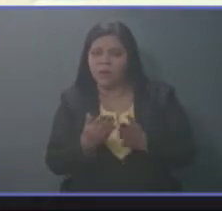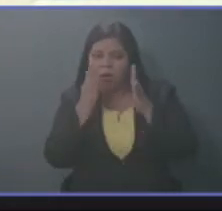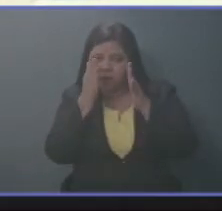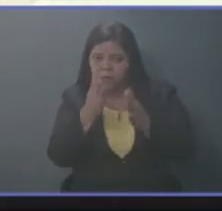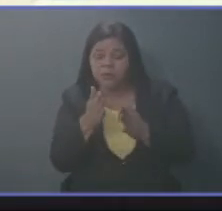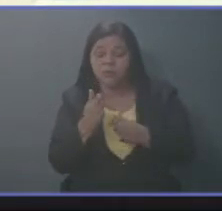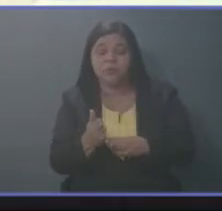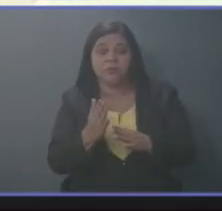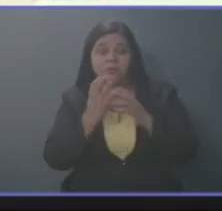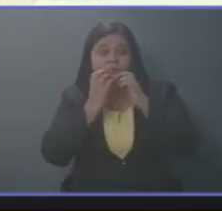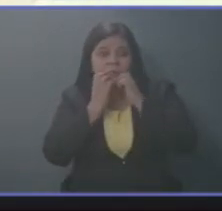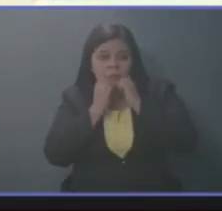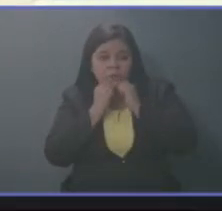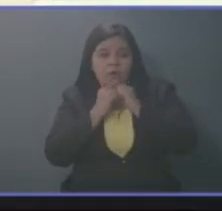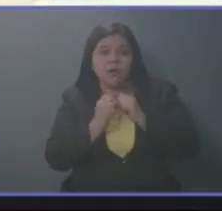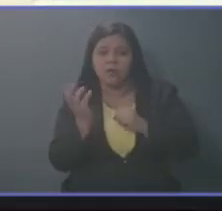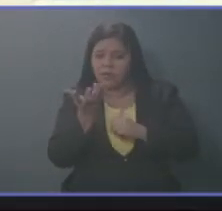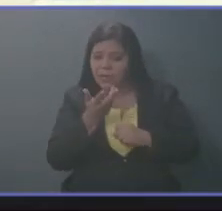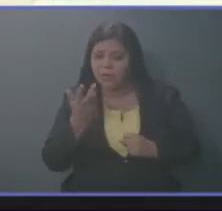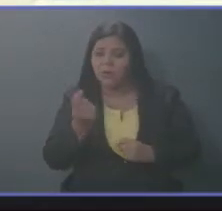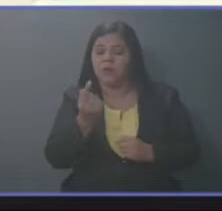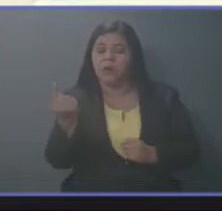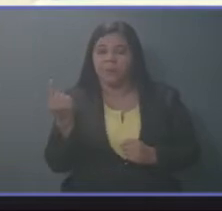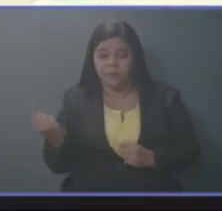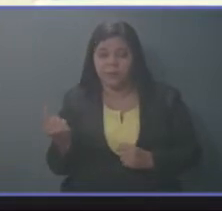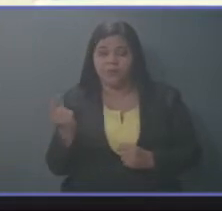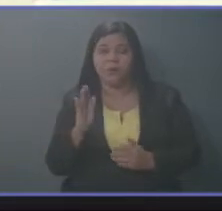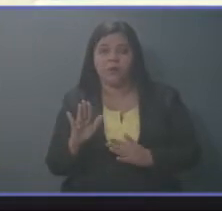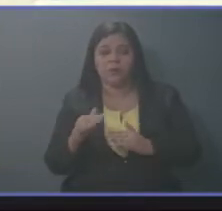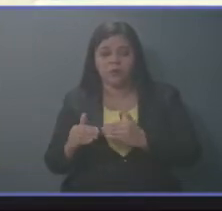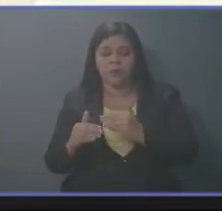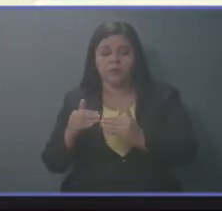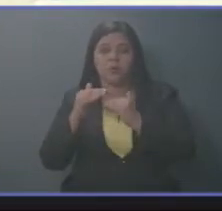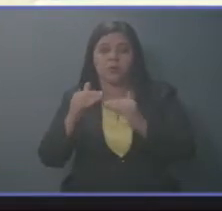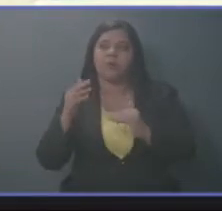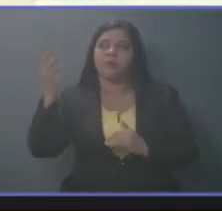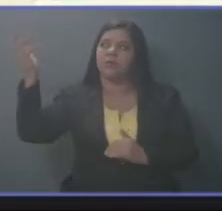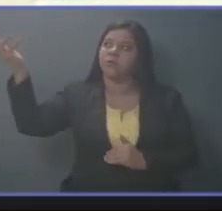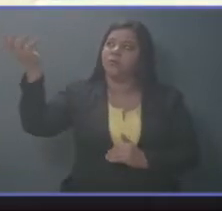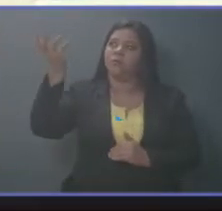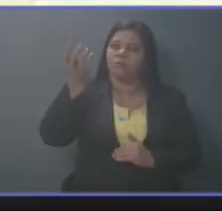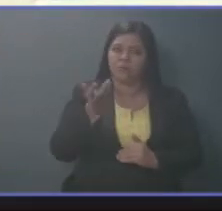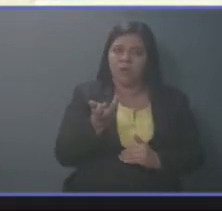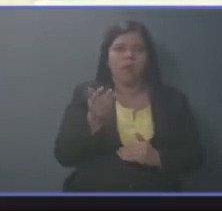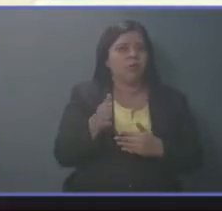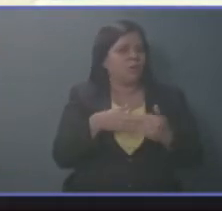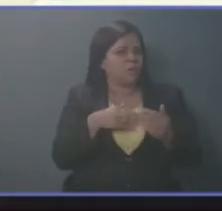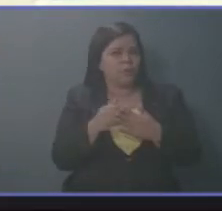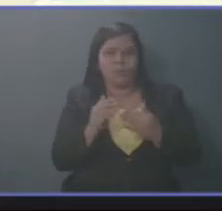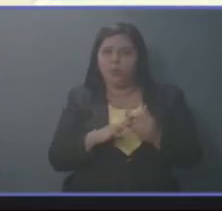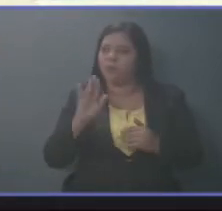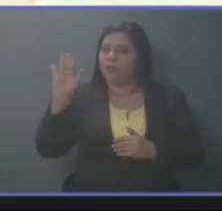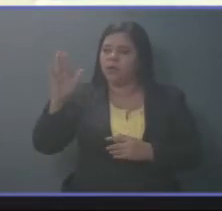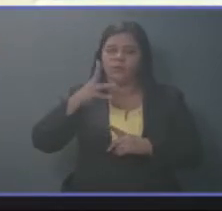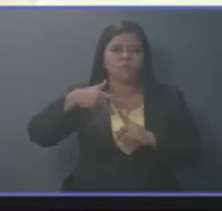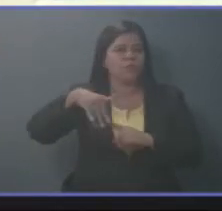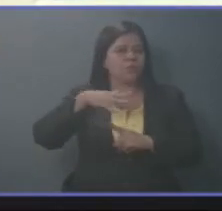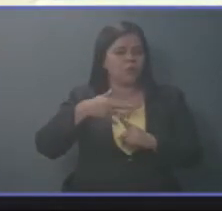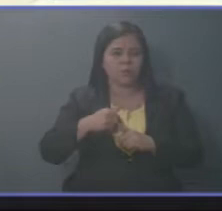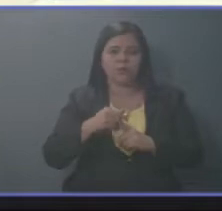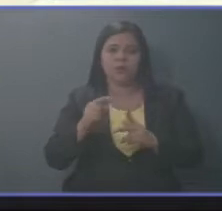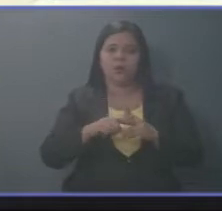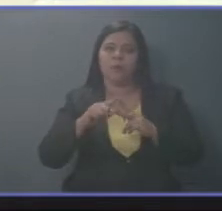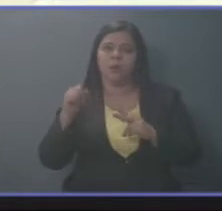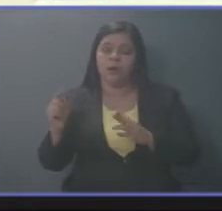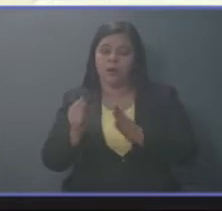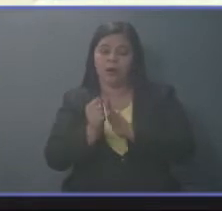y protección de todas las personas en su proceso de retorno, independientemente de la situación migratoria. Artículo